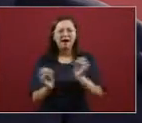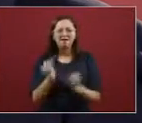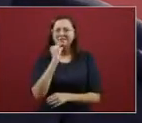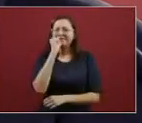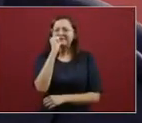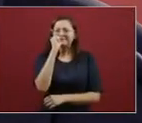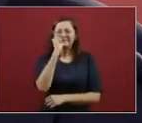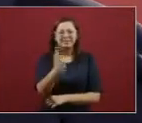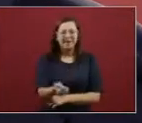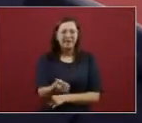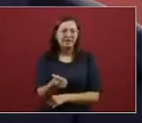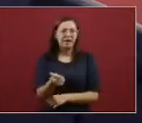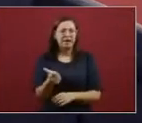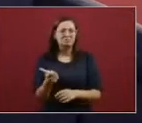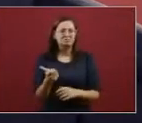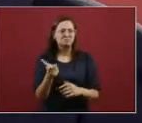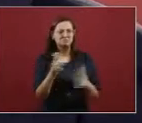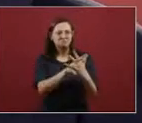armada